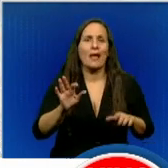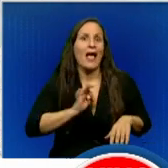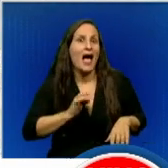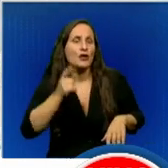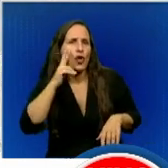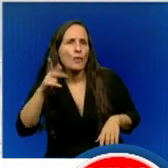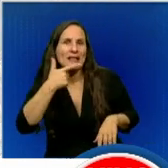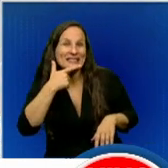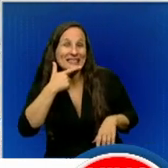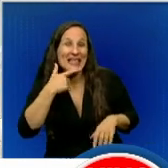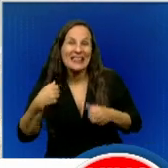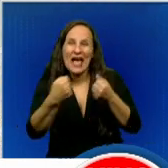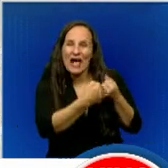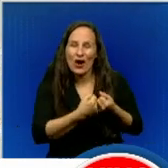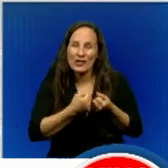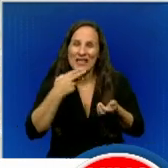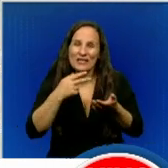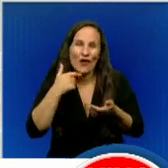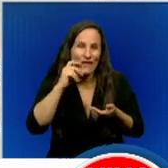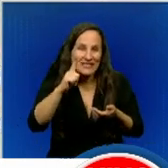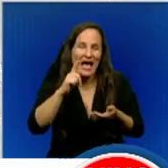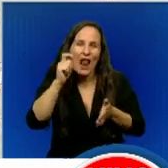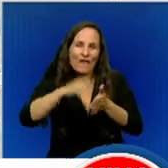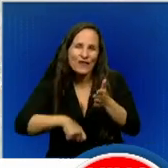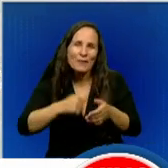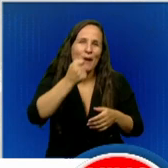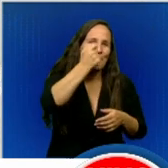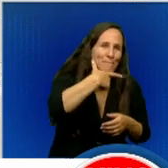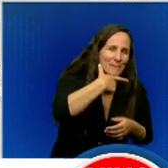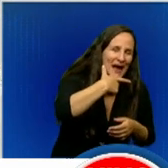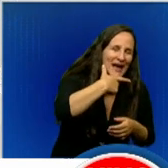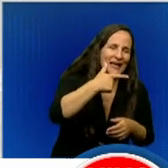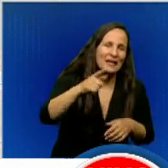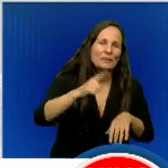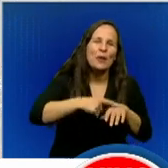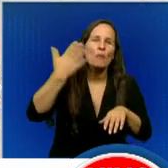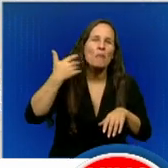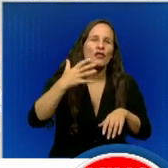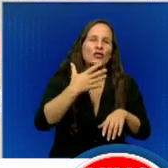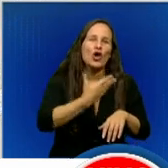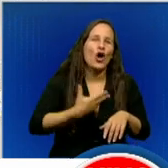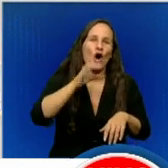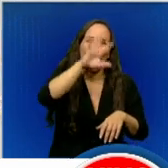cuando se firmó el consenso fiscal entre macri y los entonces gobernadores